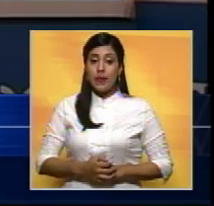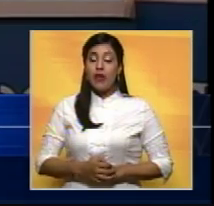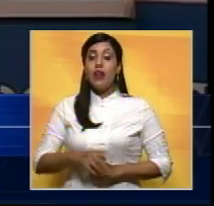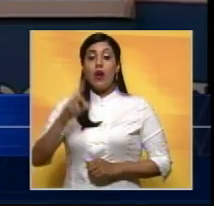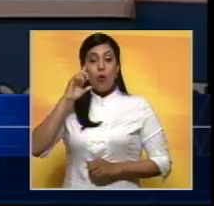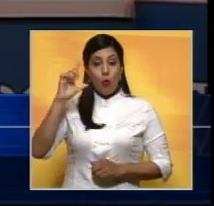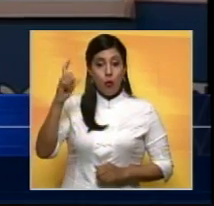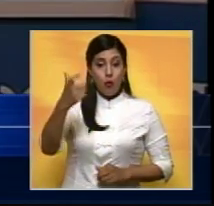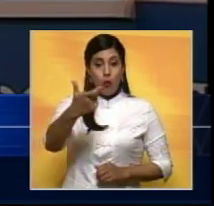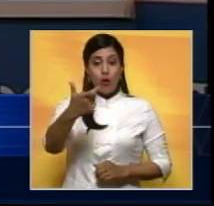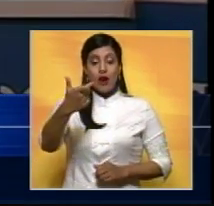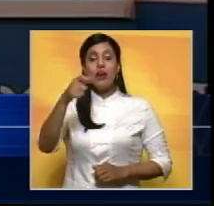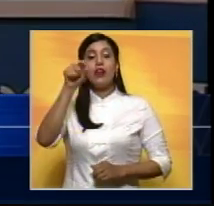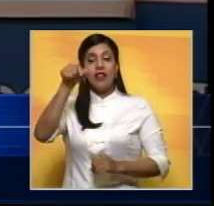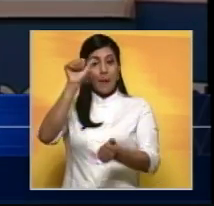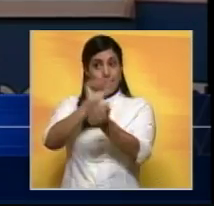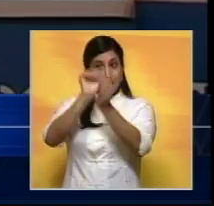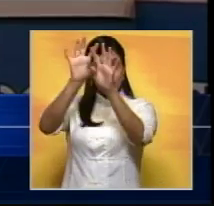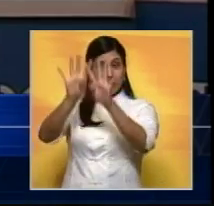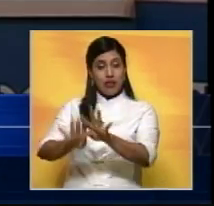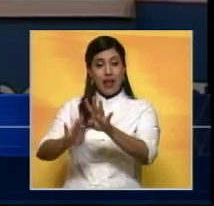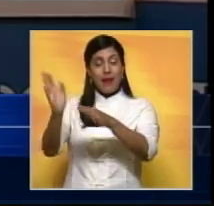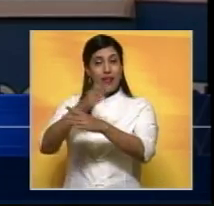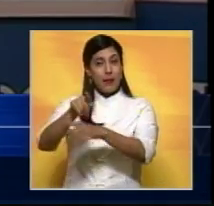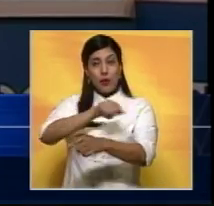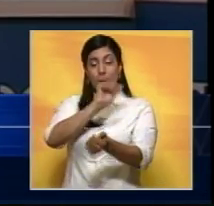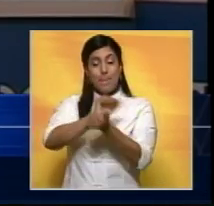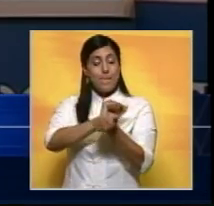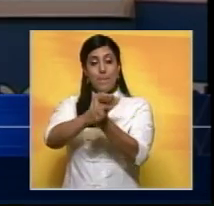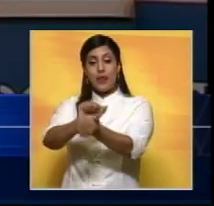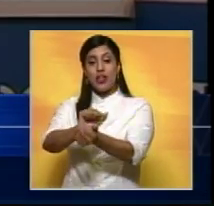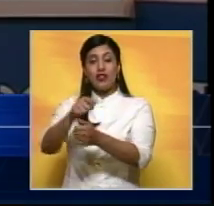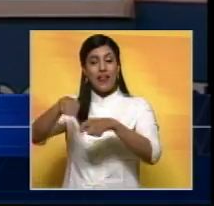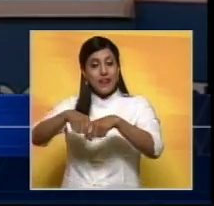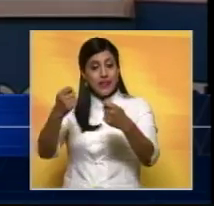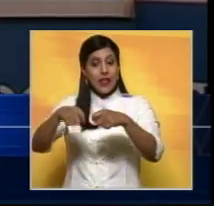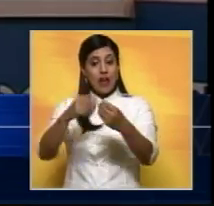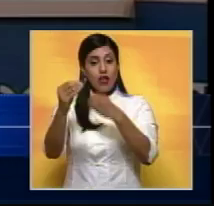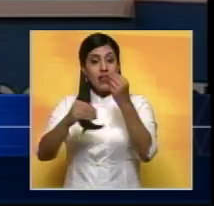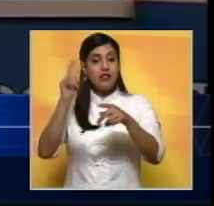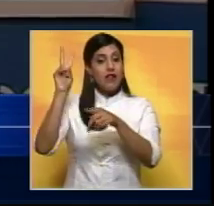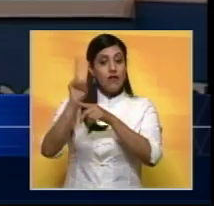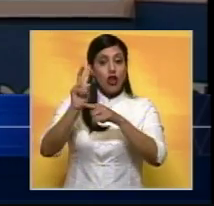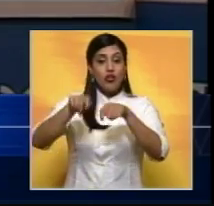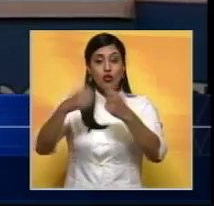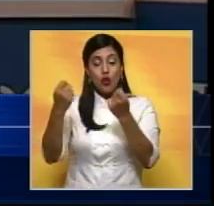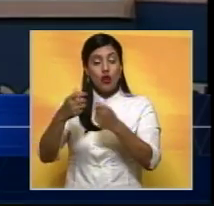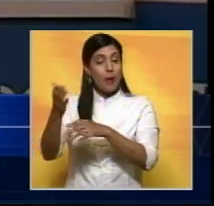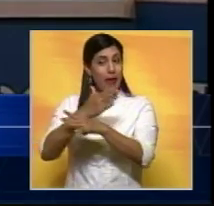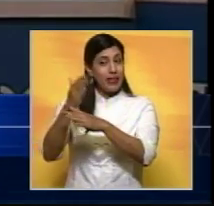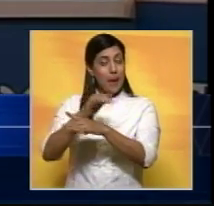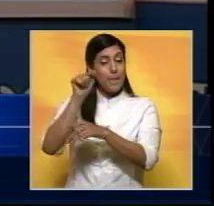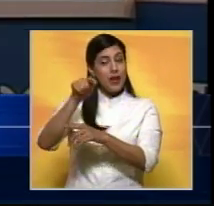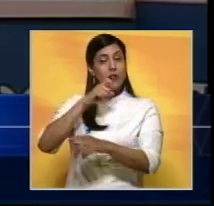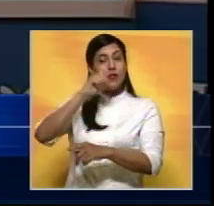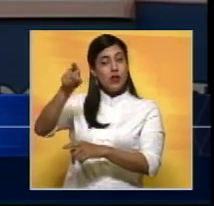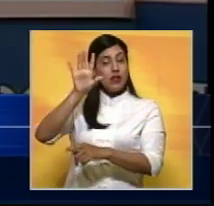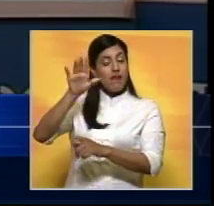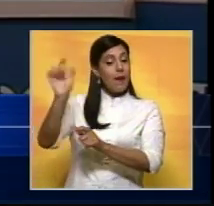En Guárico hay una celda para ti, ¿oíste? Más temprano que tarde vas a pagar los daños que has hecho y la violencia. Más temprano que